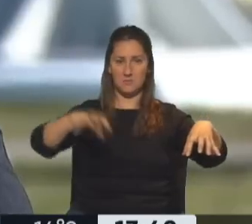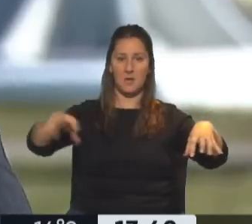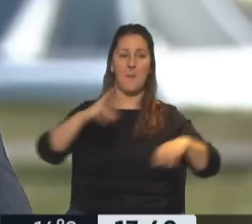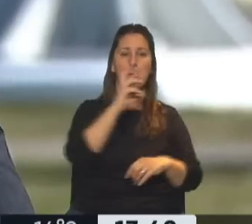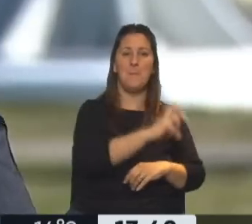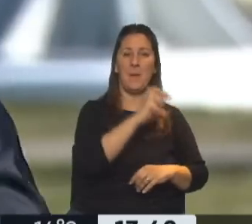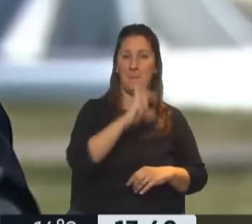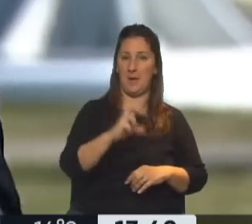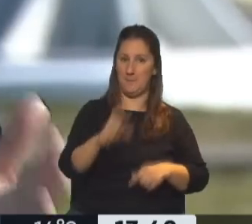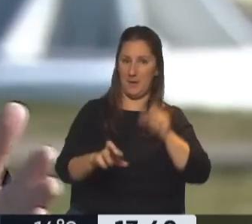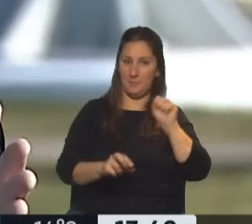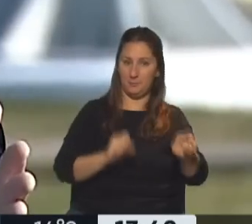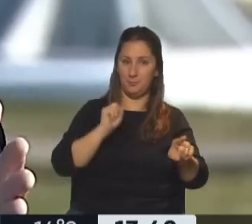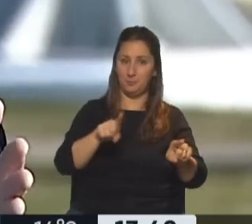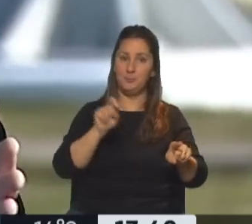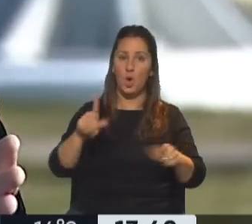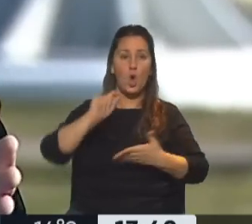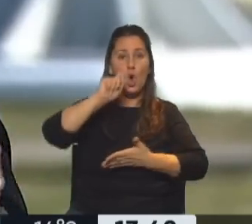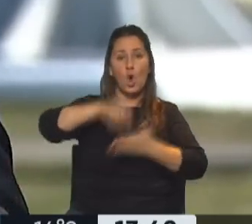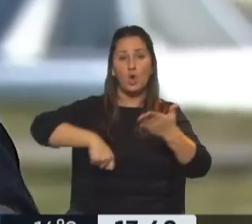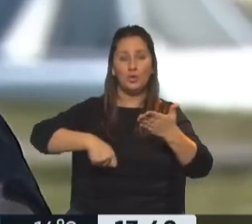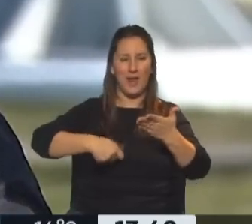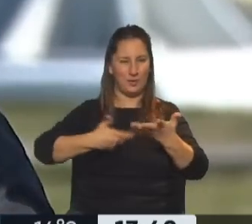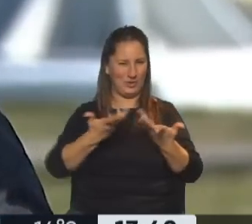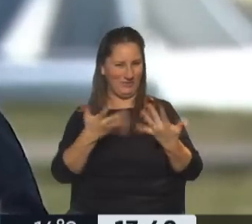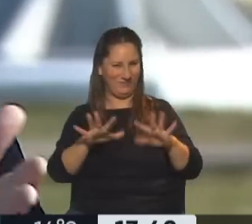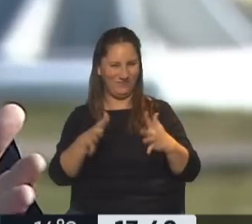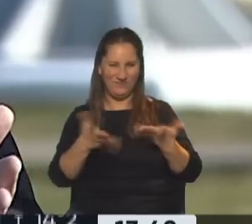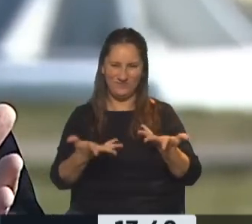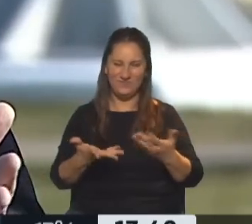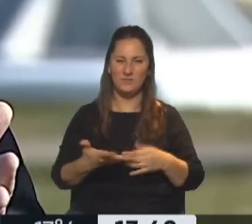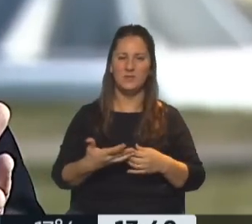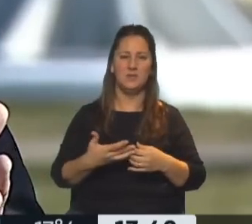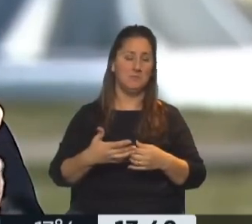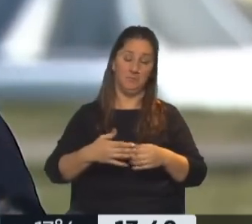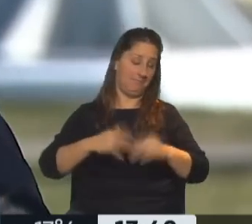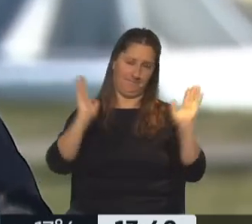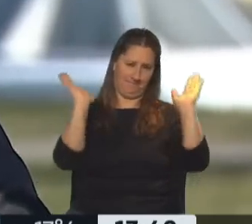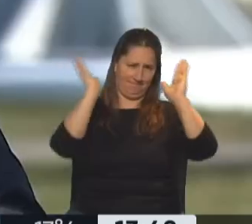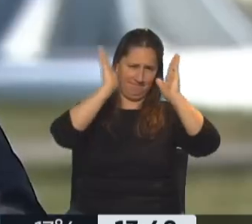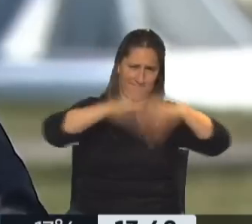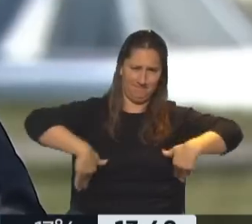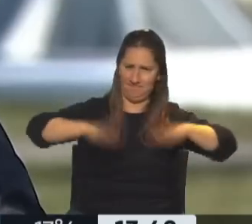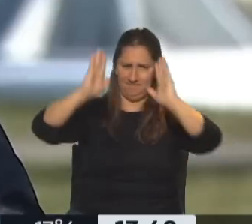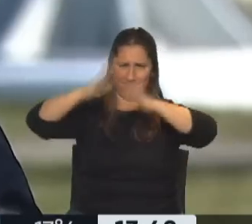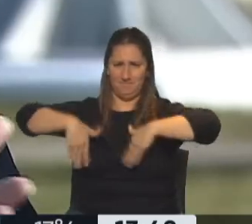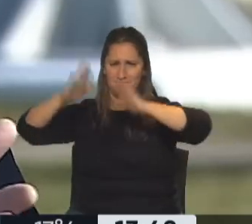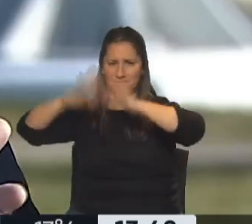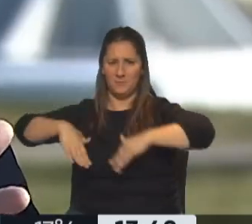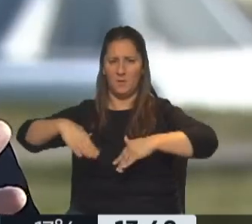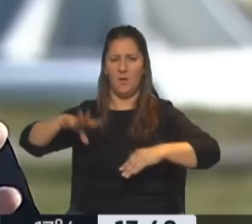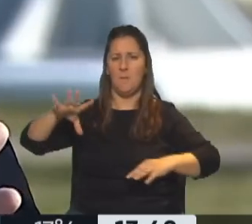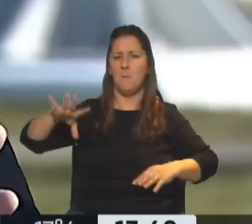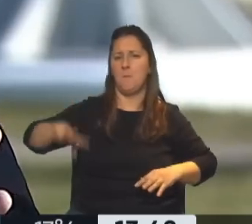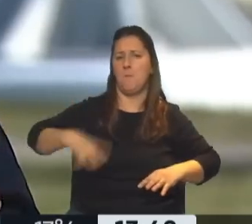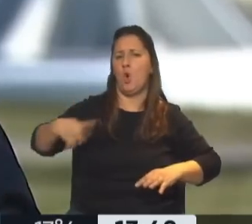PPP. La verdad eran contratos usurarios. La verdad es que los tiramos abajo. La verdad es que nos garantizamos no